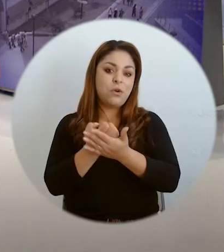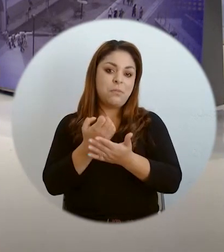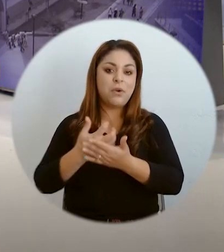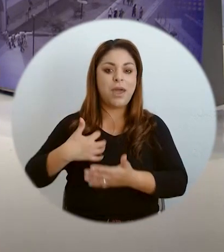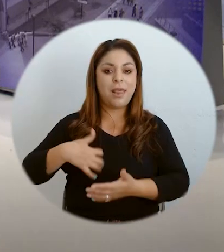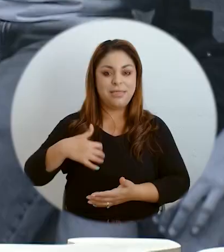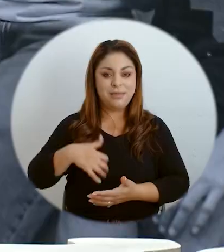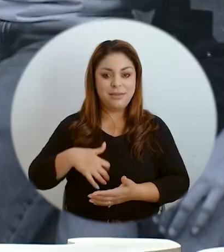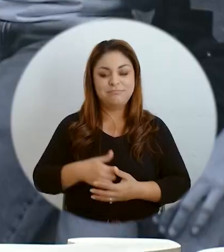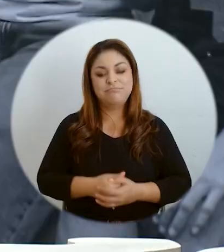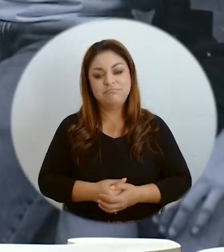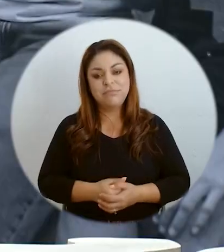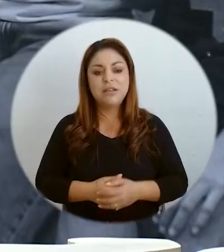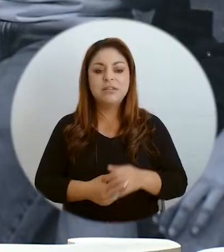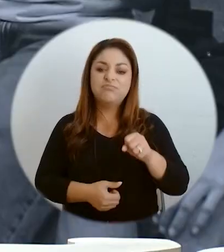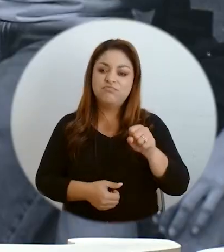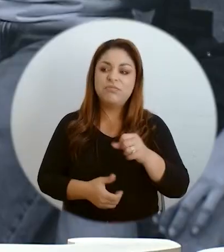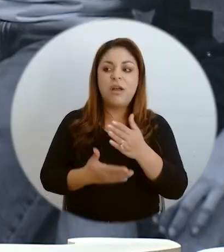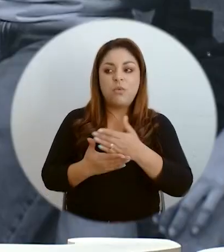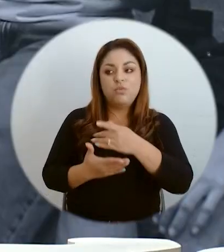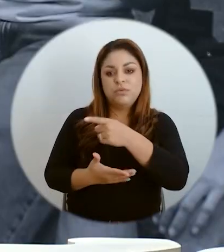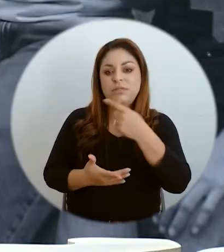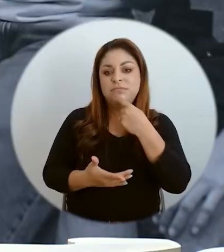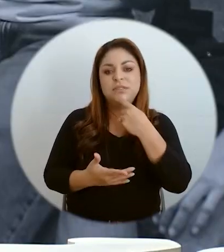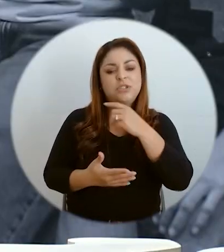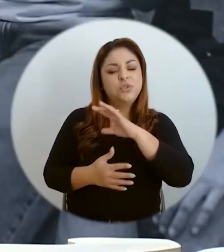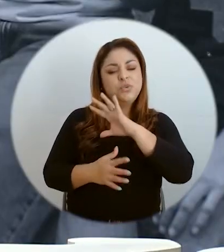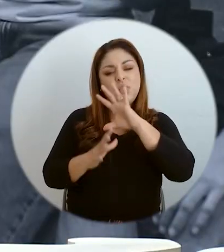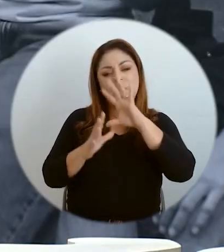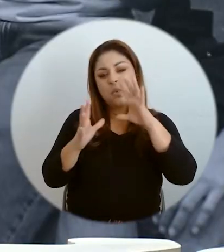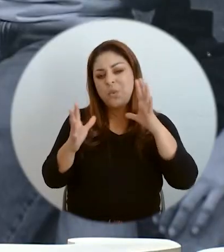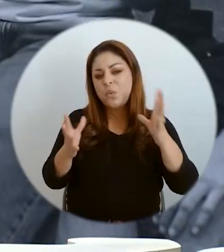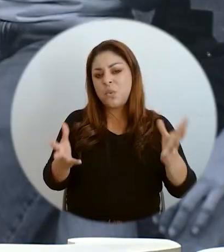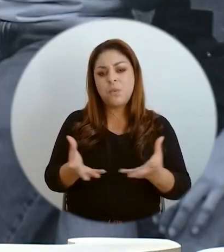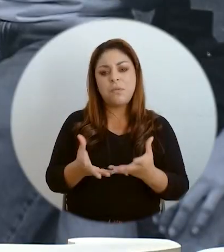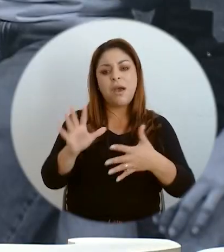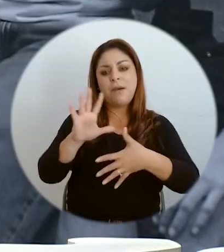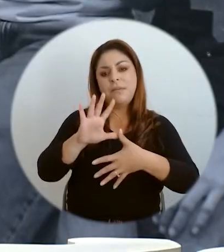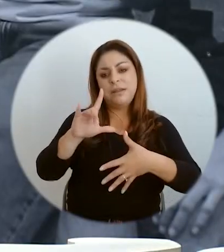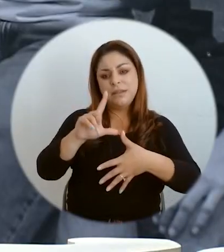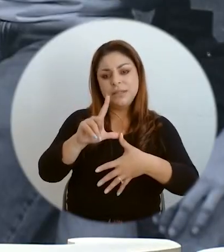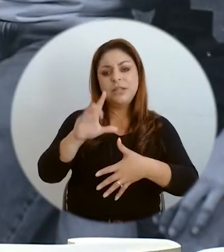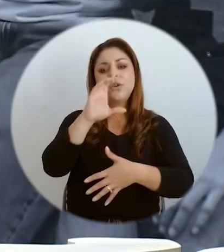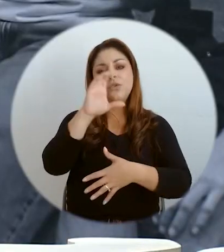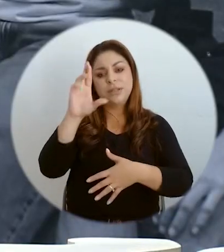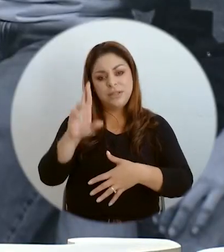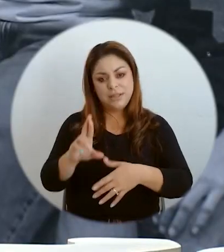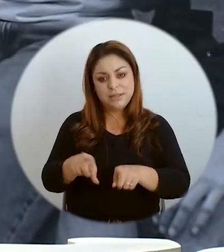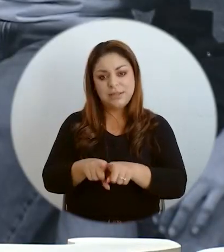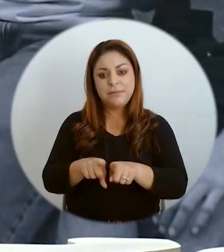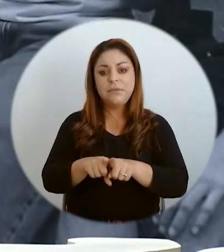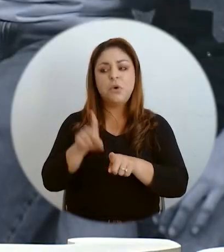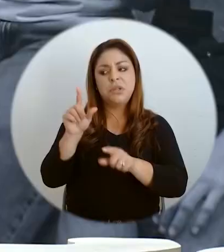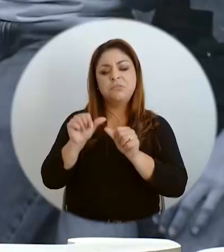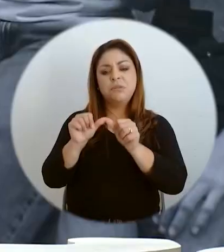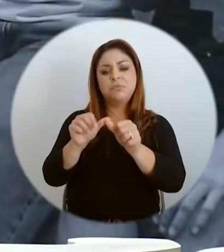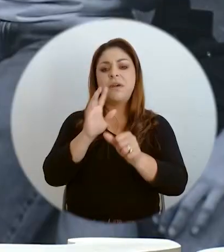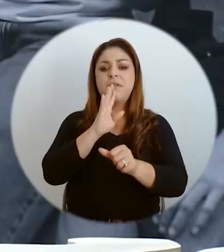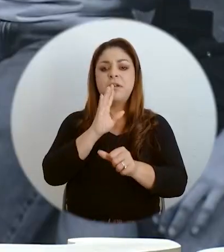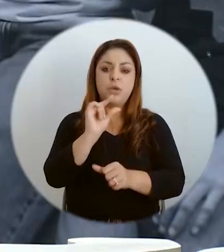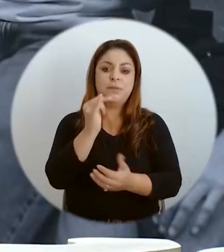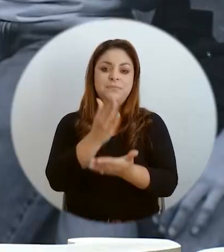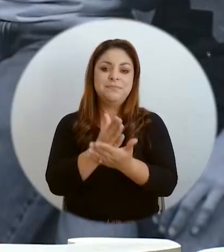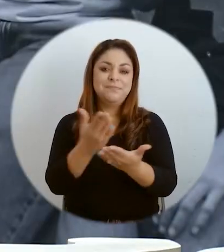Sí, algo que ha venido sucediendo, como ustedes mencionaron, en todo el mundo, América Latina también, y pues Costa Rica no ha sido la